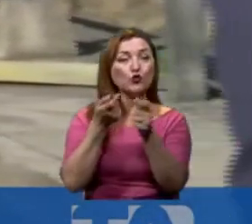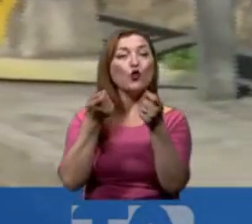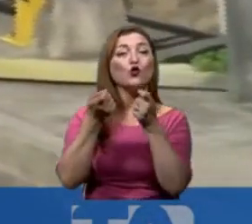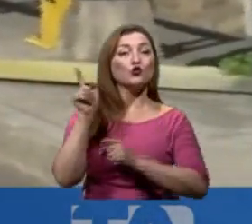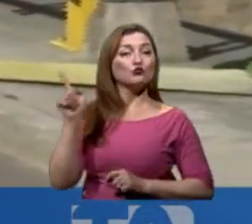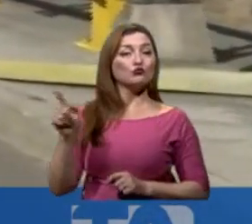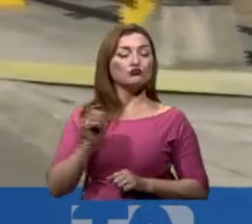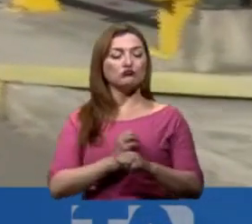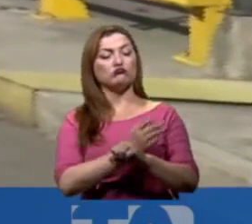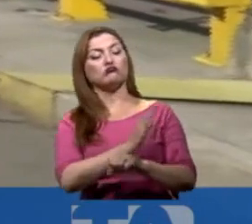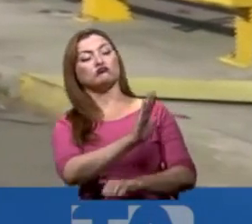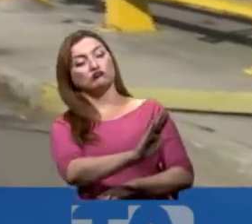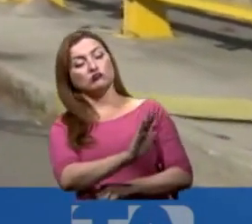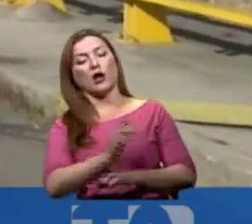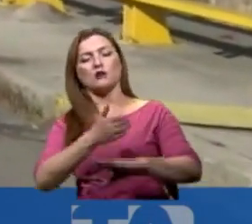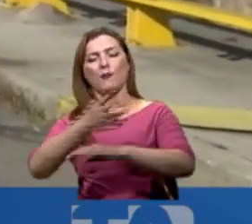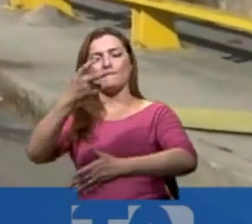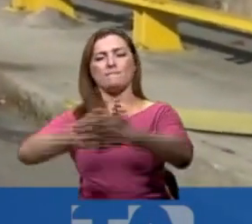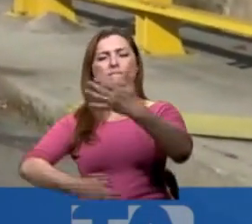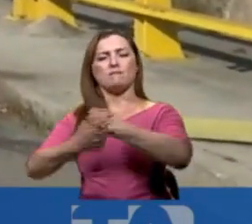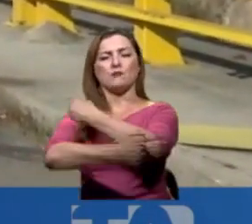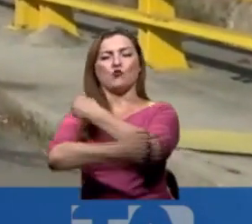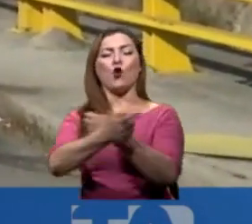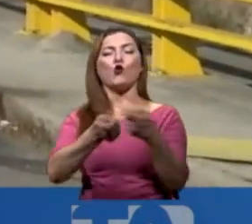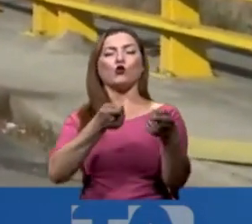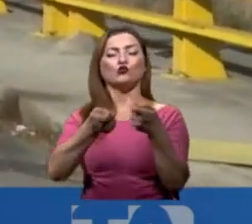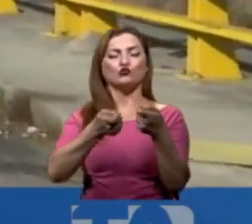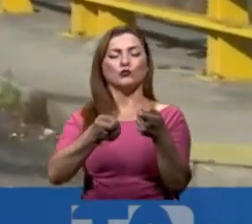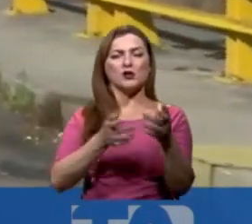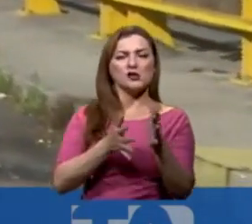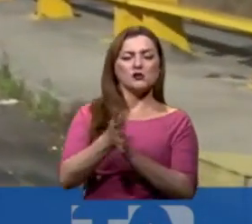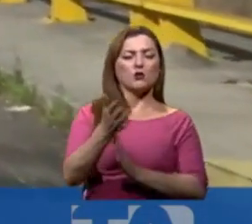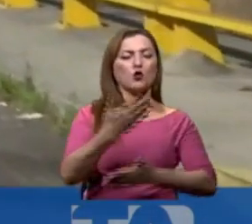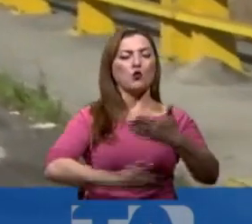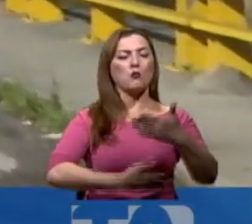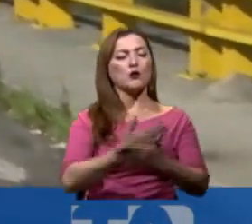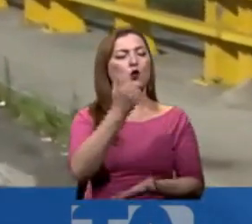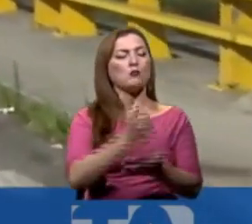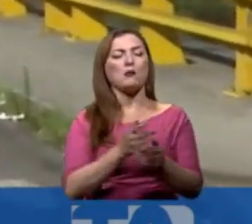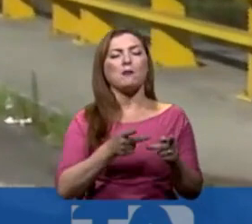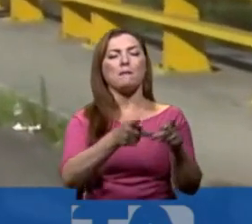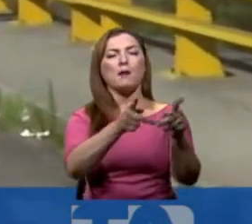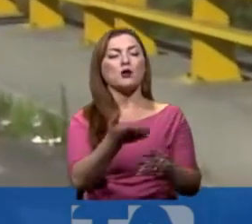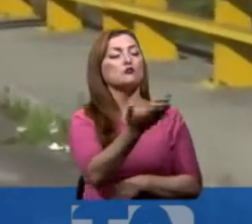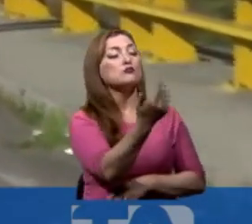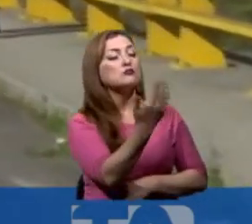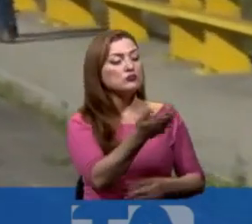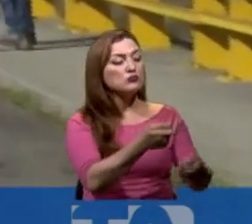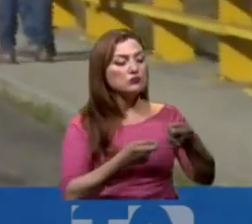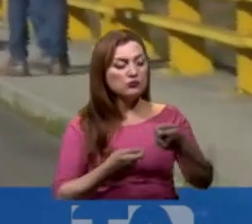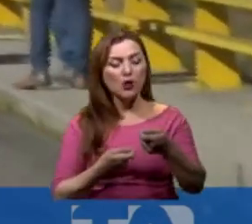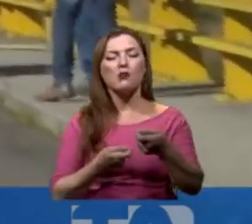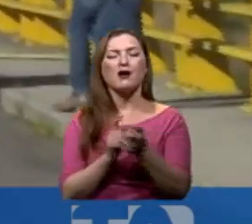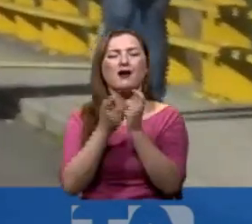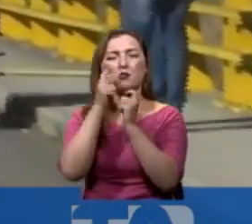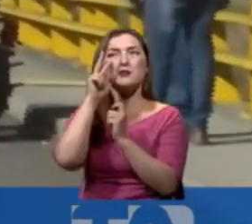controles disuasivos y controles sancionatorios, en los cuales controlamos obviamente velocidad, papeles, documentos, de tal forma de que podamos generar ese